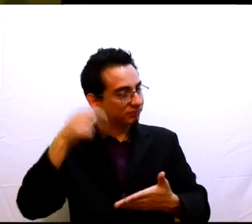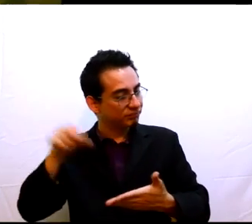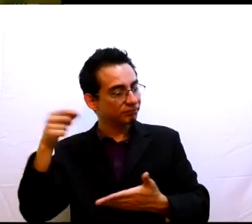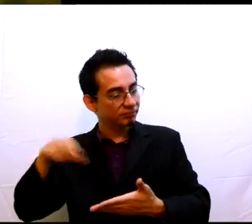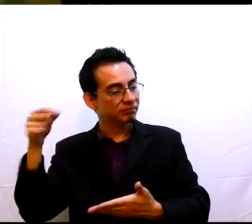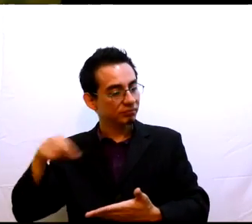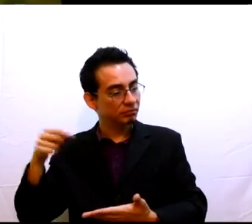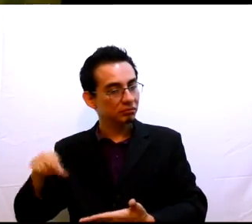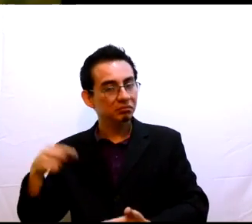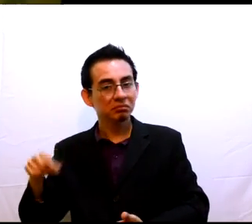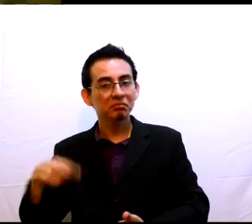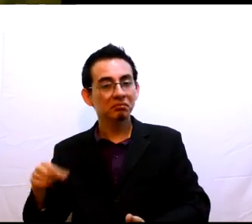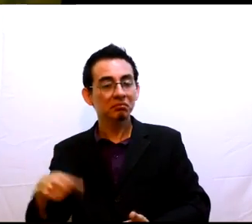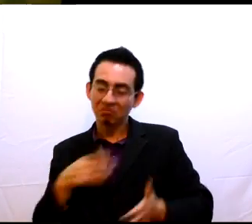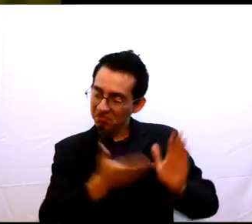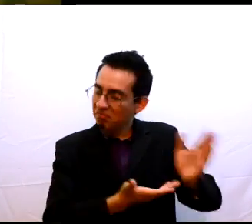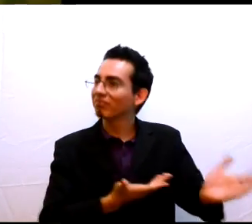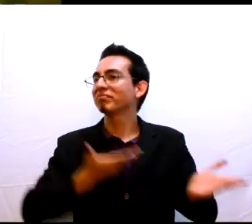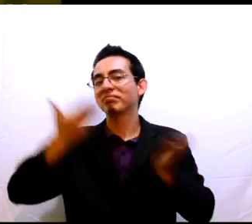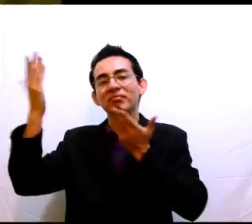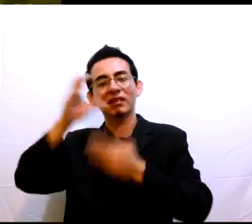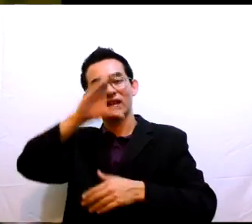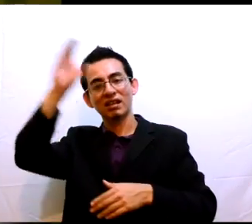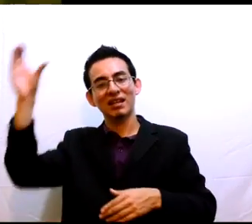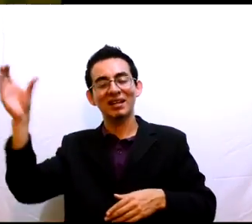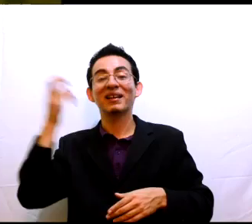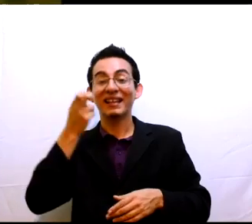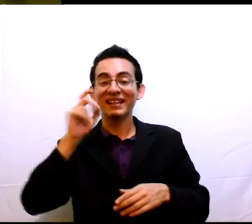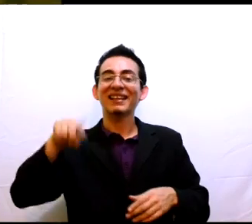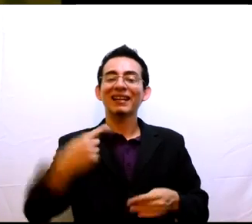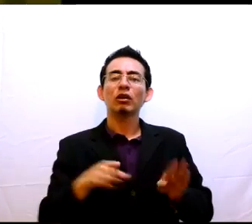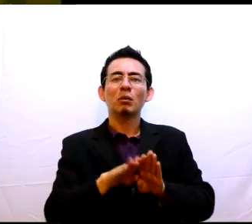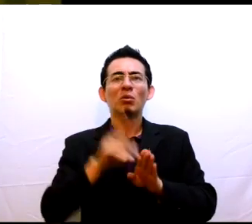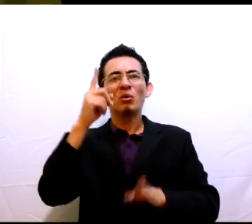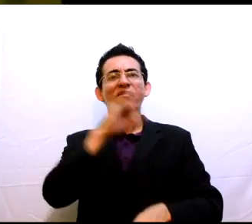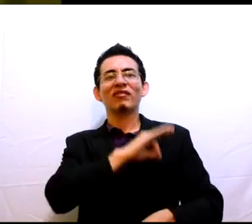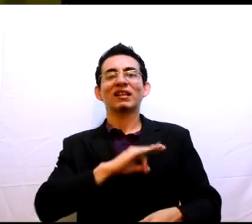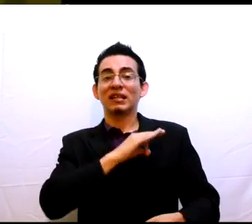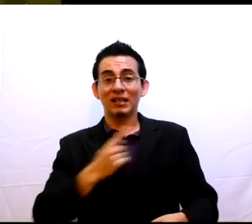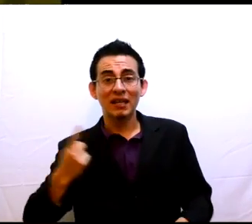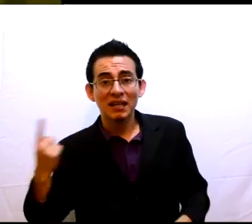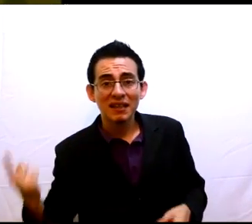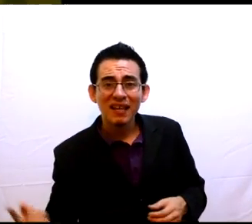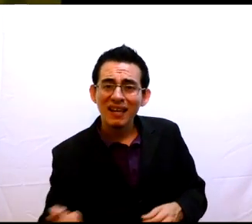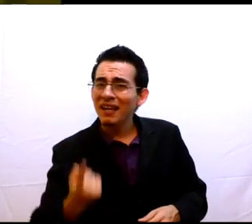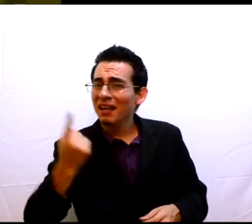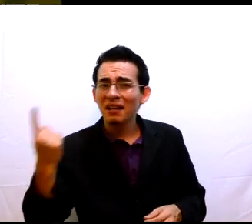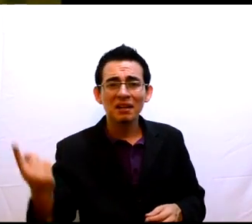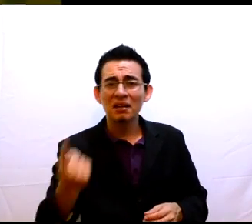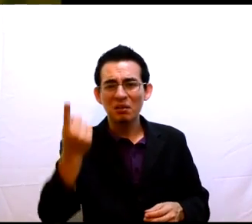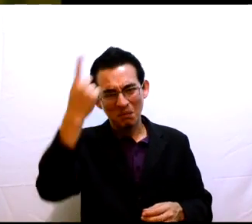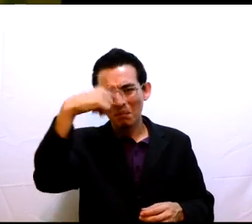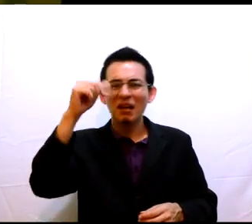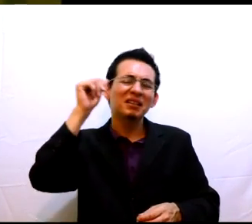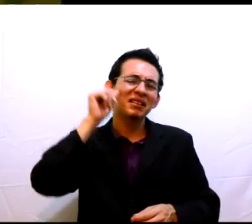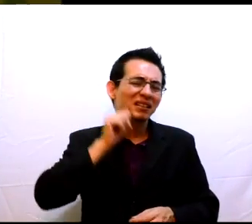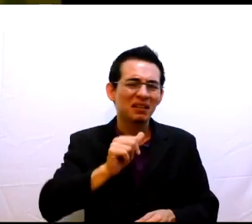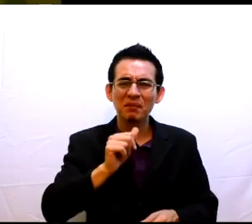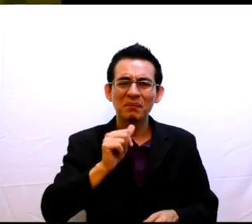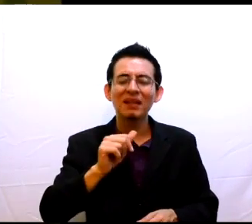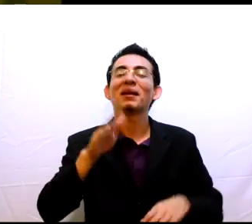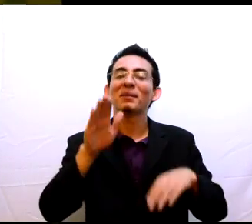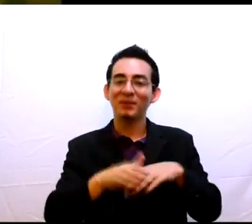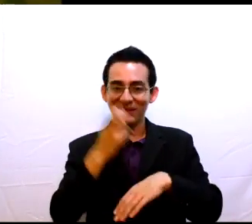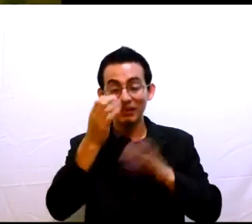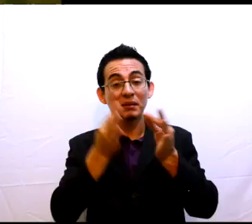en las moradas eternas disfrutando con dios y con aquellos que ayudamos en esta tierra te imaginas